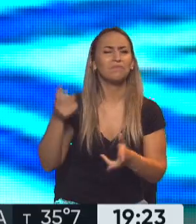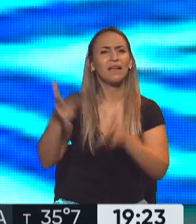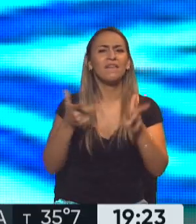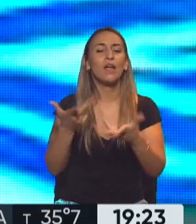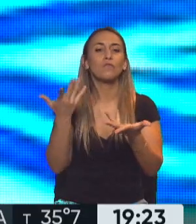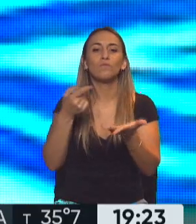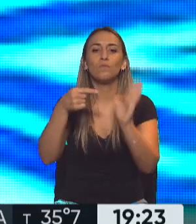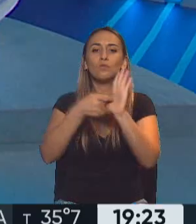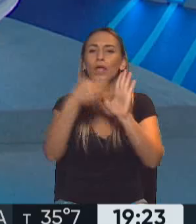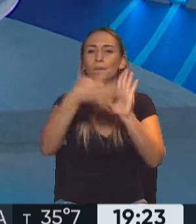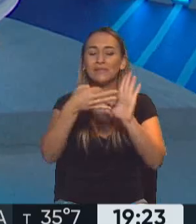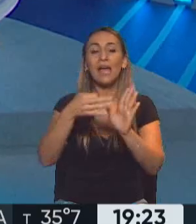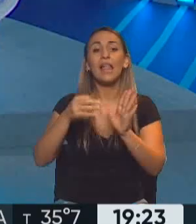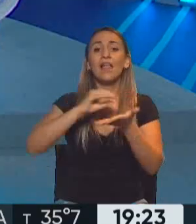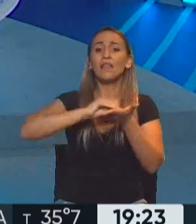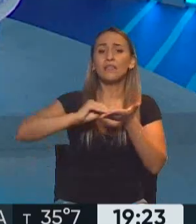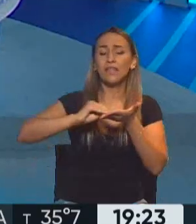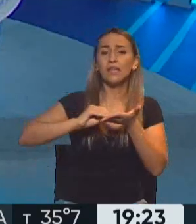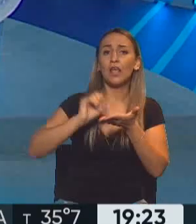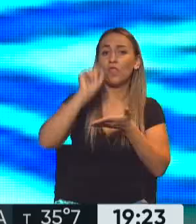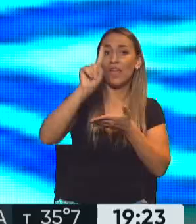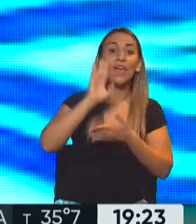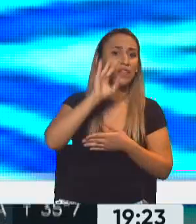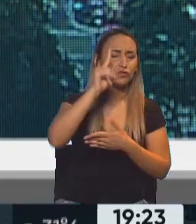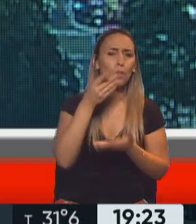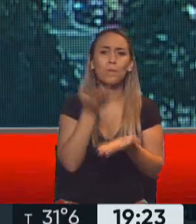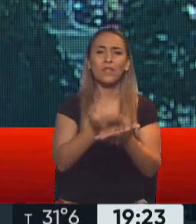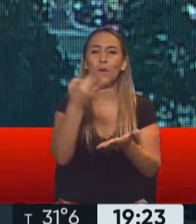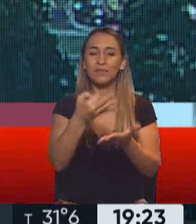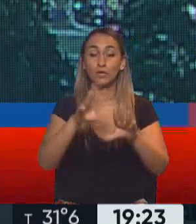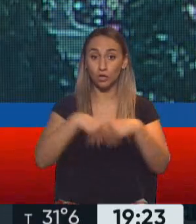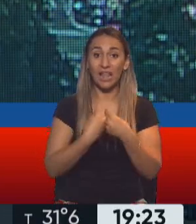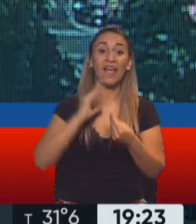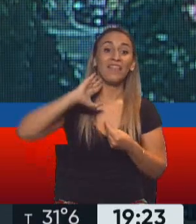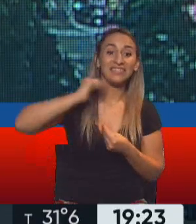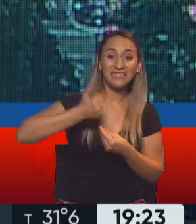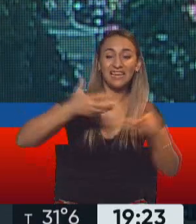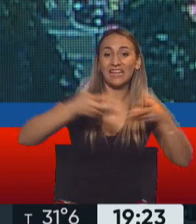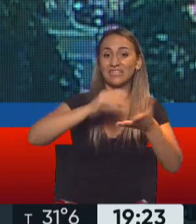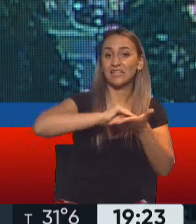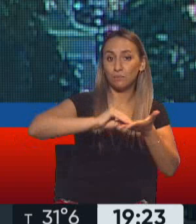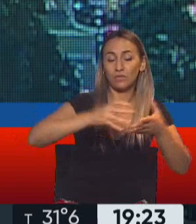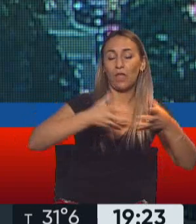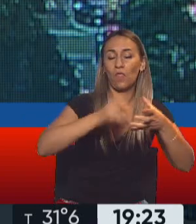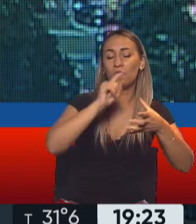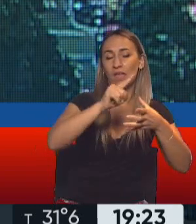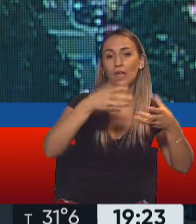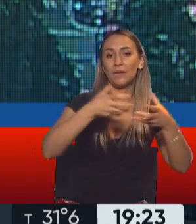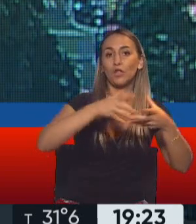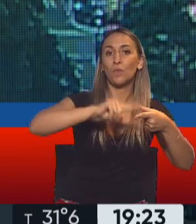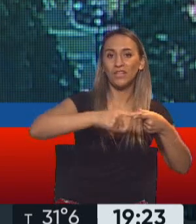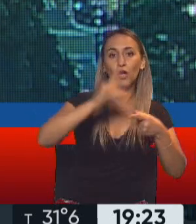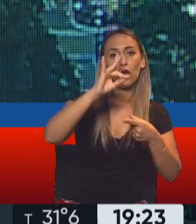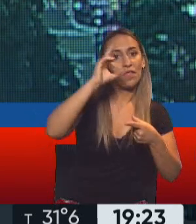que han hecho los legisladores de Estados Unidos. Exactamente, estamos hablando de 16 legisladores demócratas que le piden específicamente a